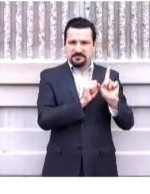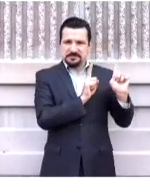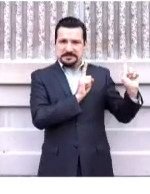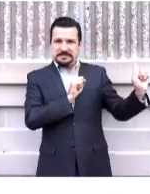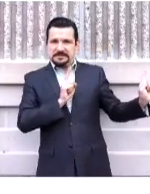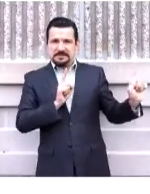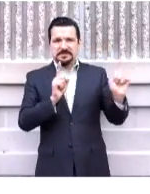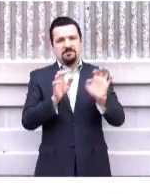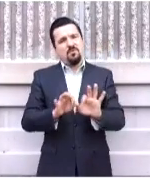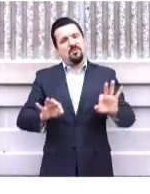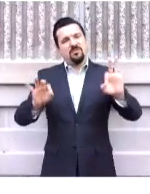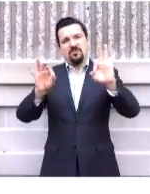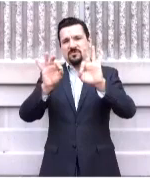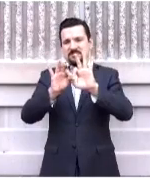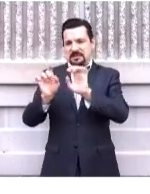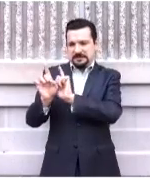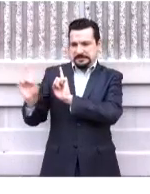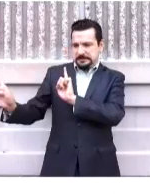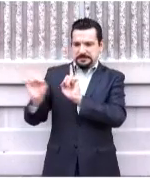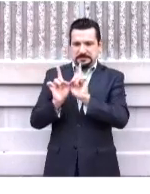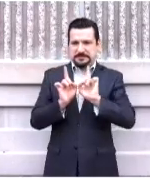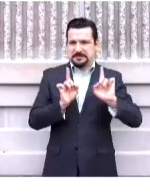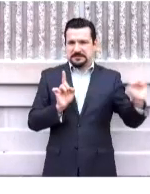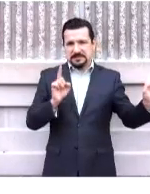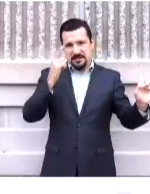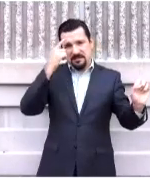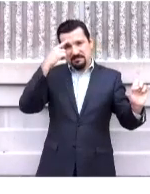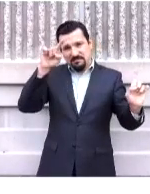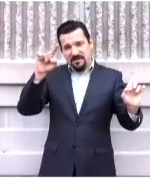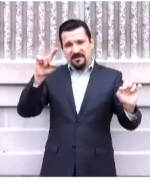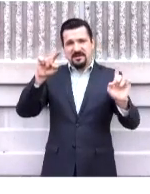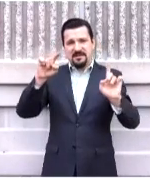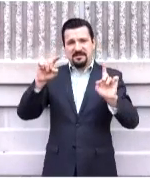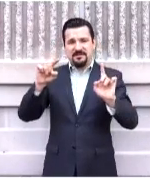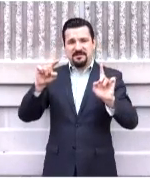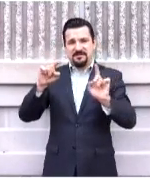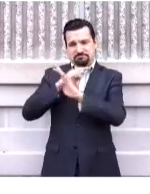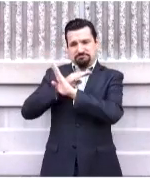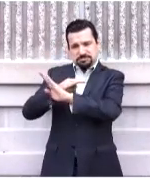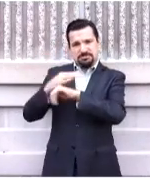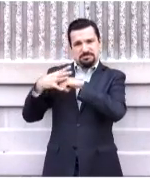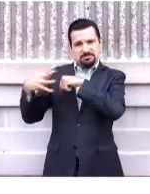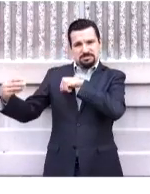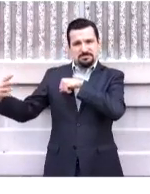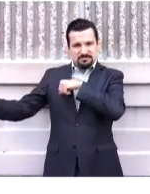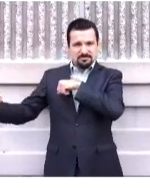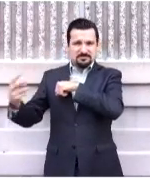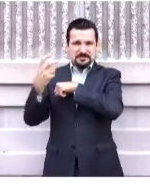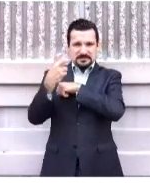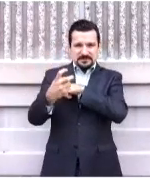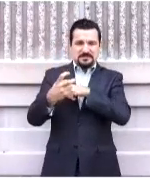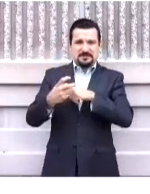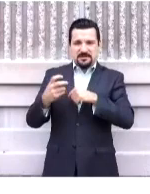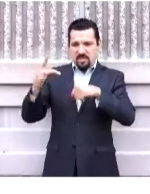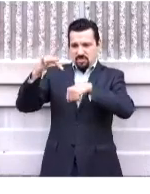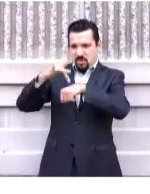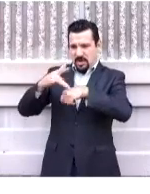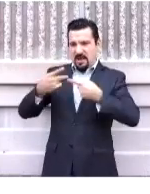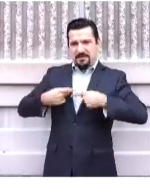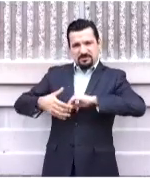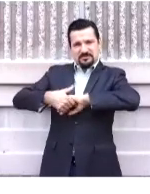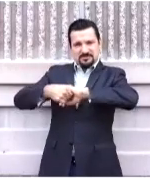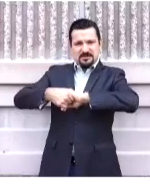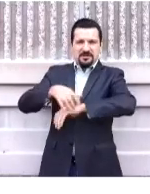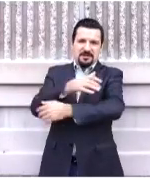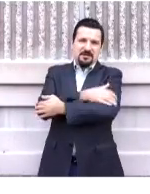el distanciamiento social para mitigar o evitar el contagio por el contacto directo entre los